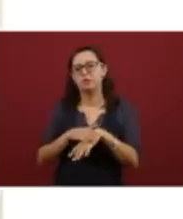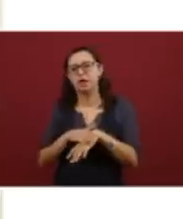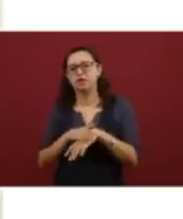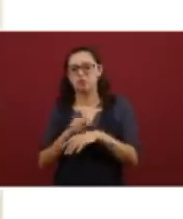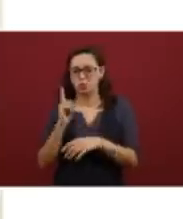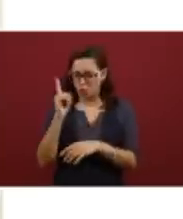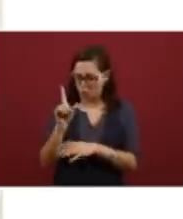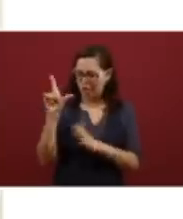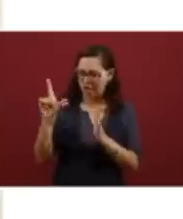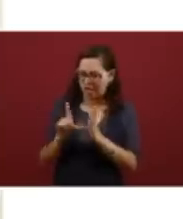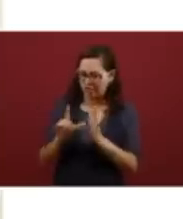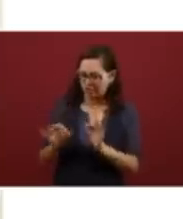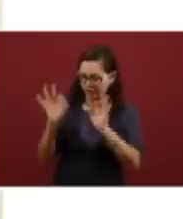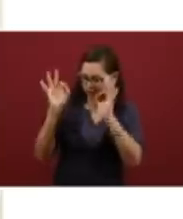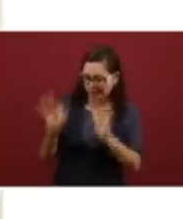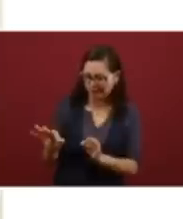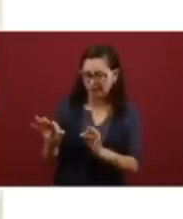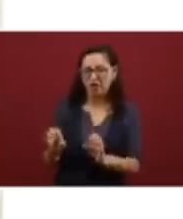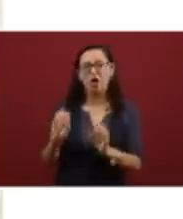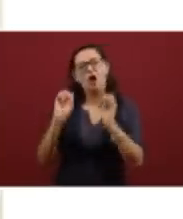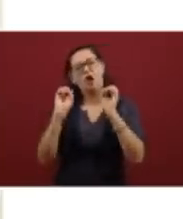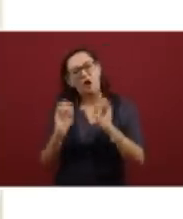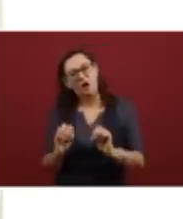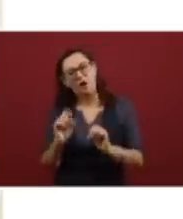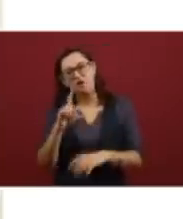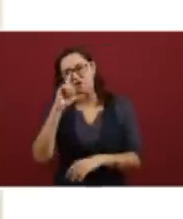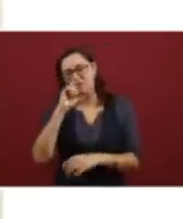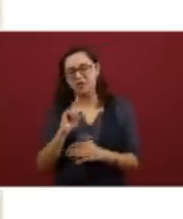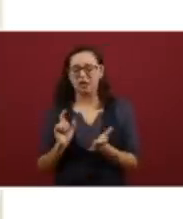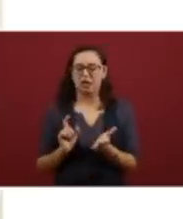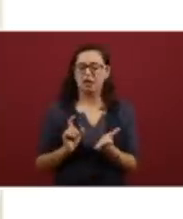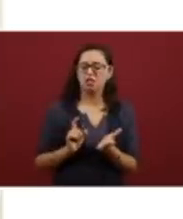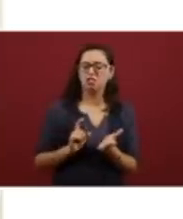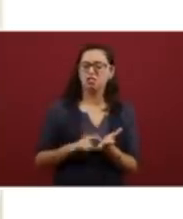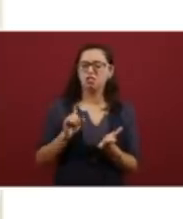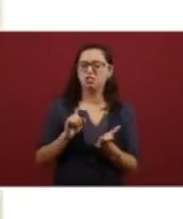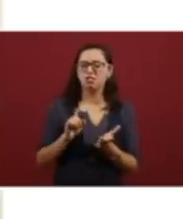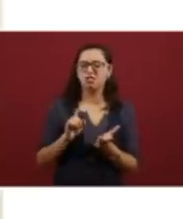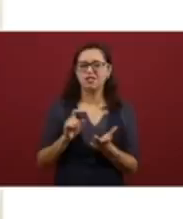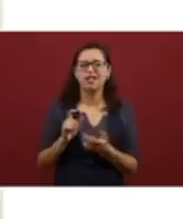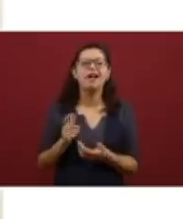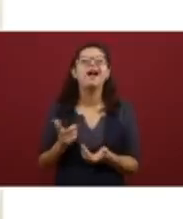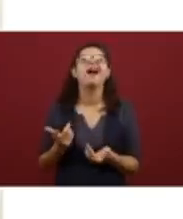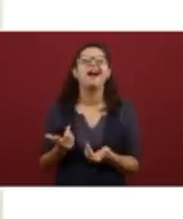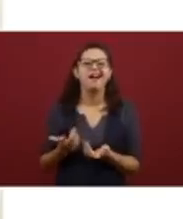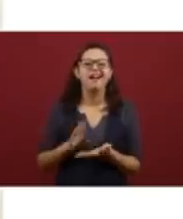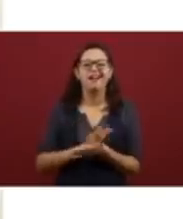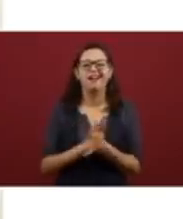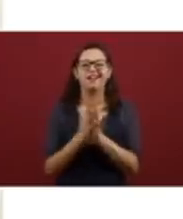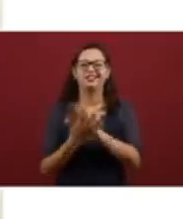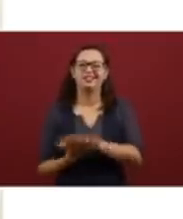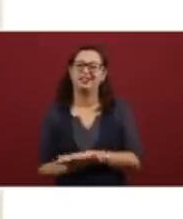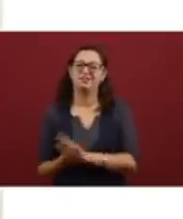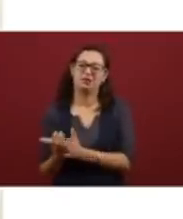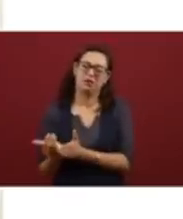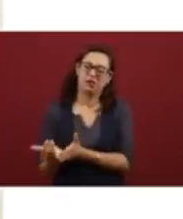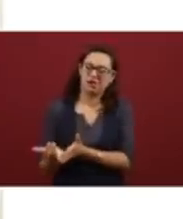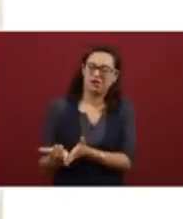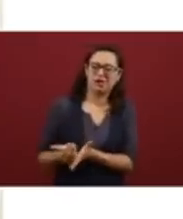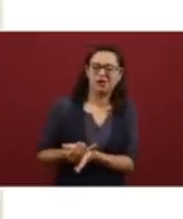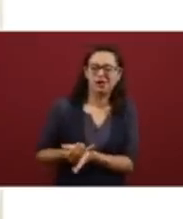litro del litro o con un botón especial podría podrían